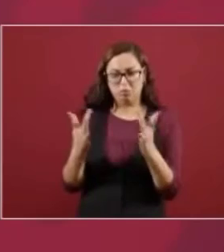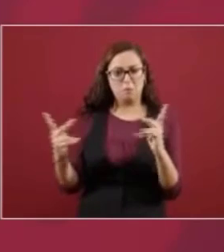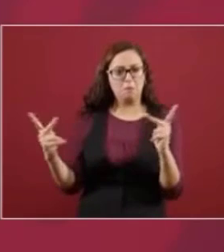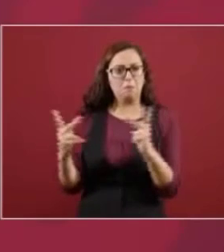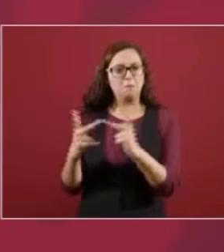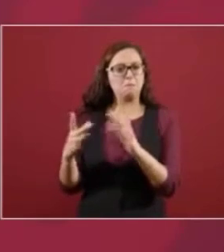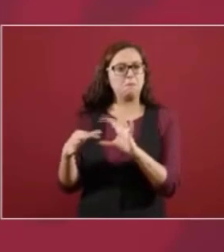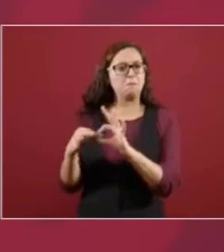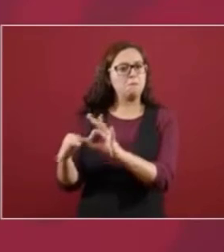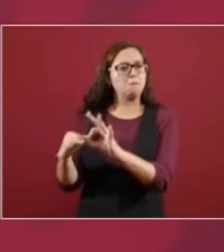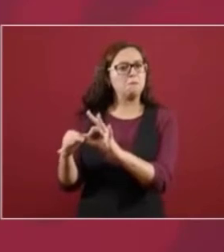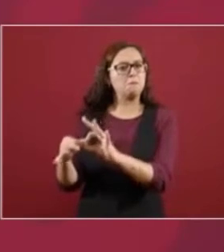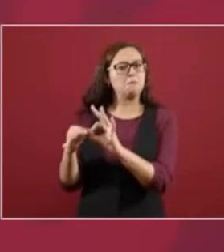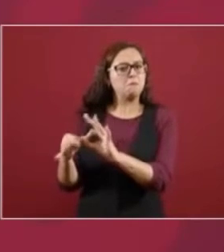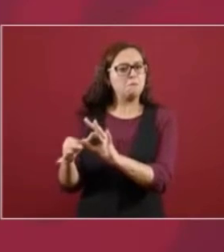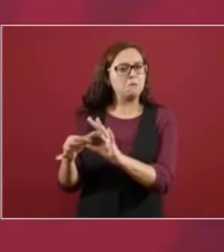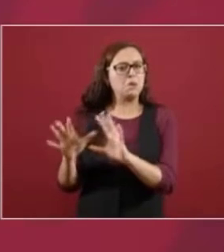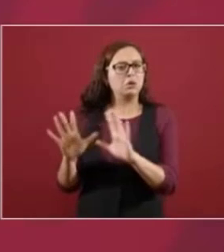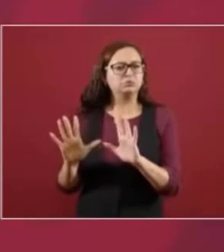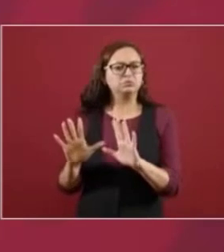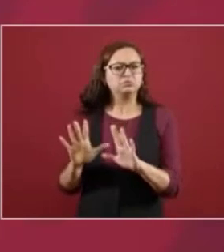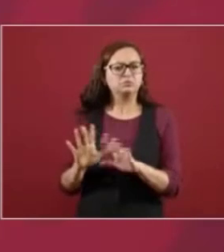yo eh